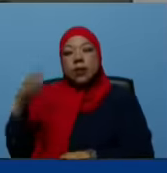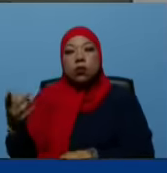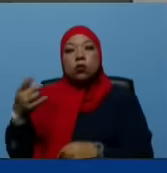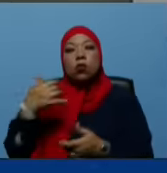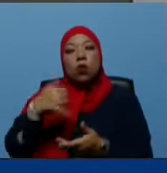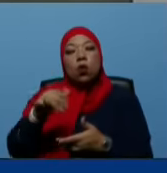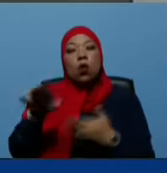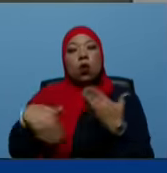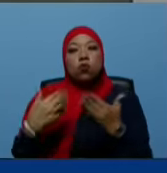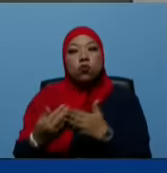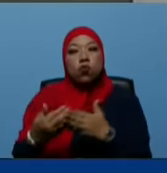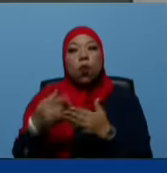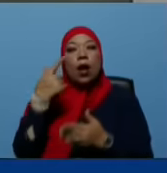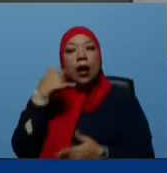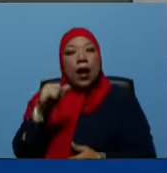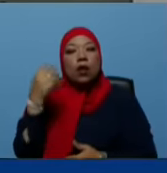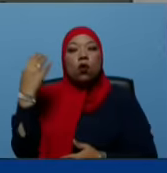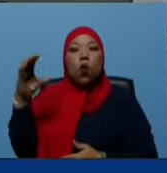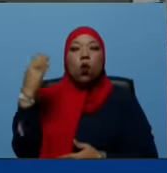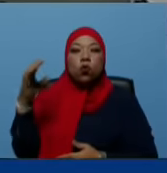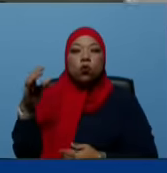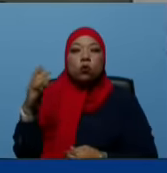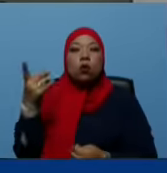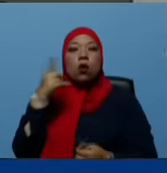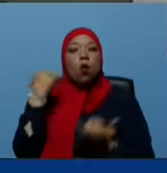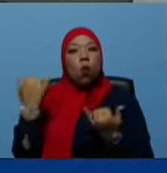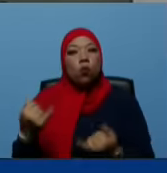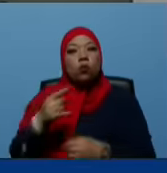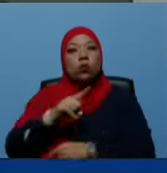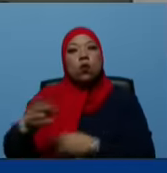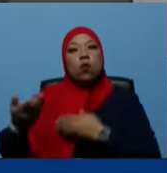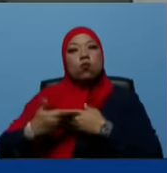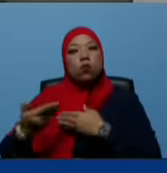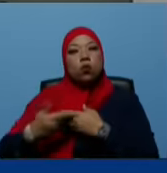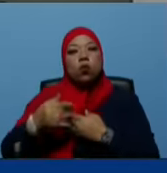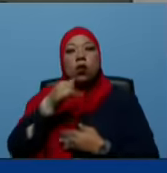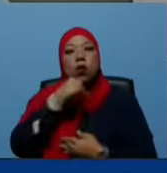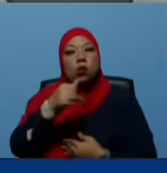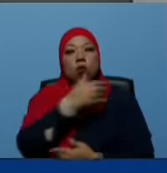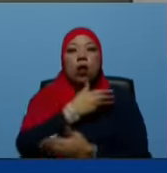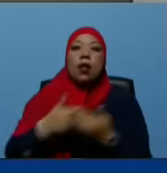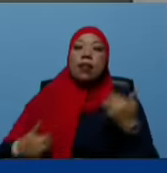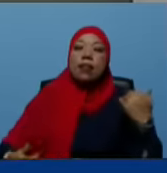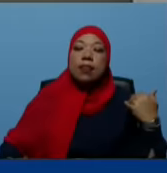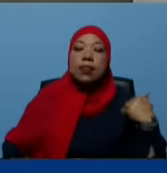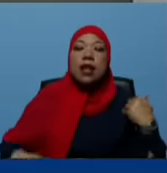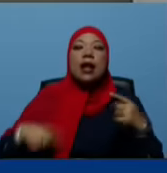norte de Santander, que recibe órdenes directas de Álvaro Uribe Vélez y de Iván Duque.